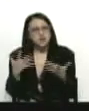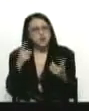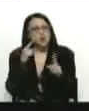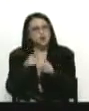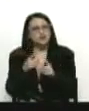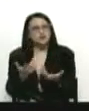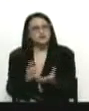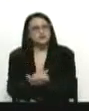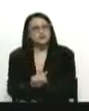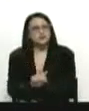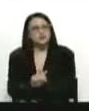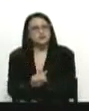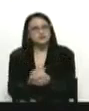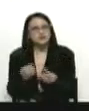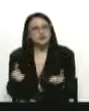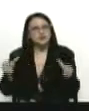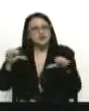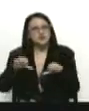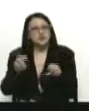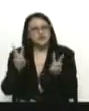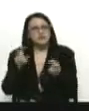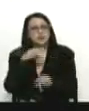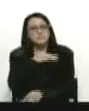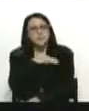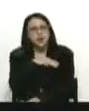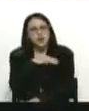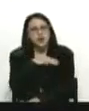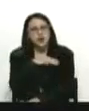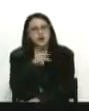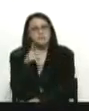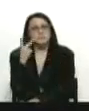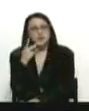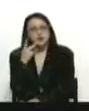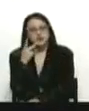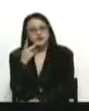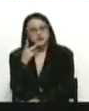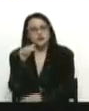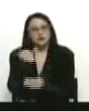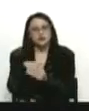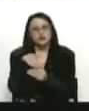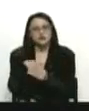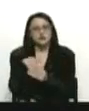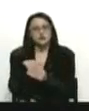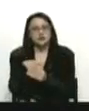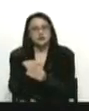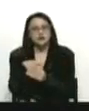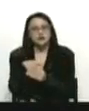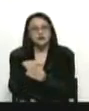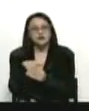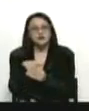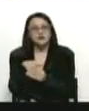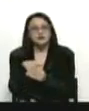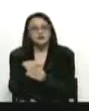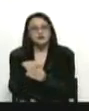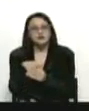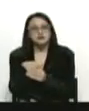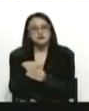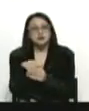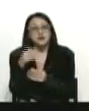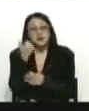objetivo? Destruirme en lo moral, en lo político, en lo electoral, y creen ellos,